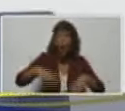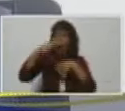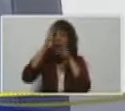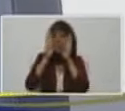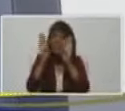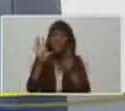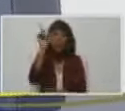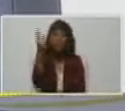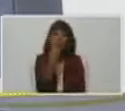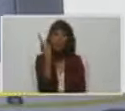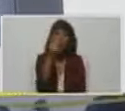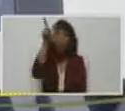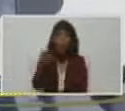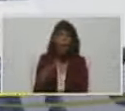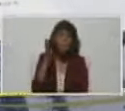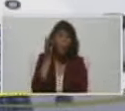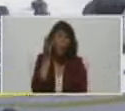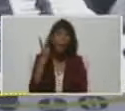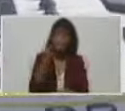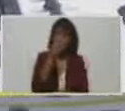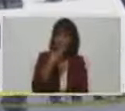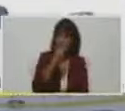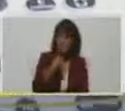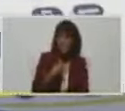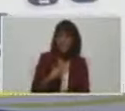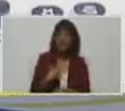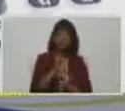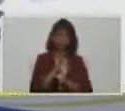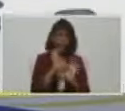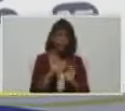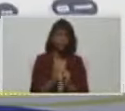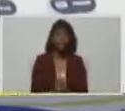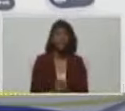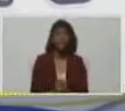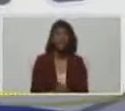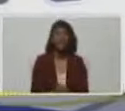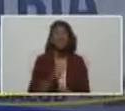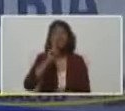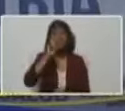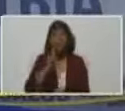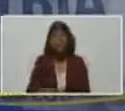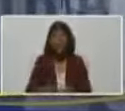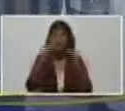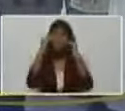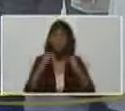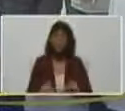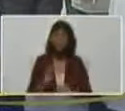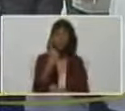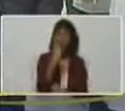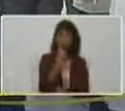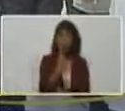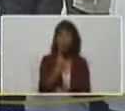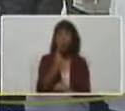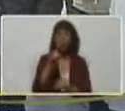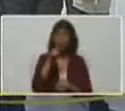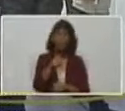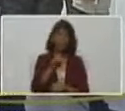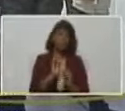la mujer, medicina femenina. Igualmente el piso 1 es para